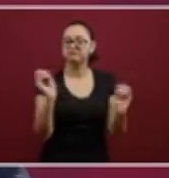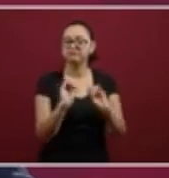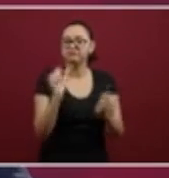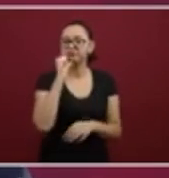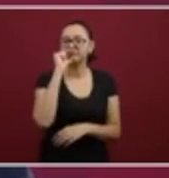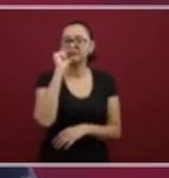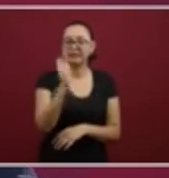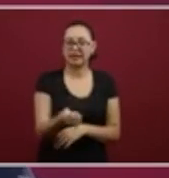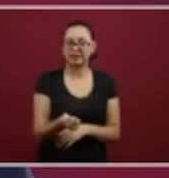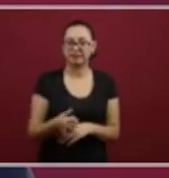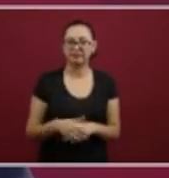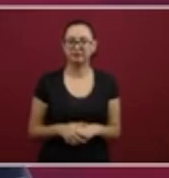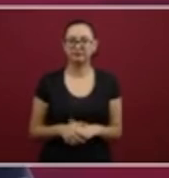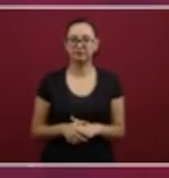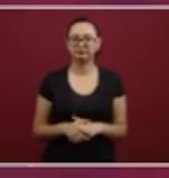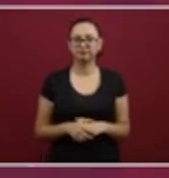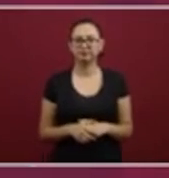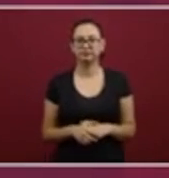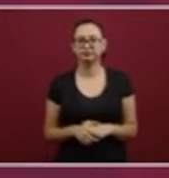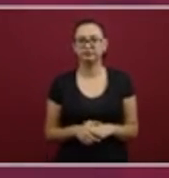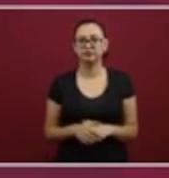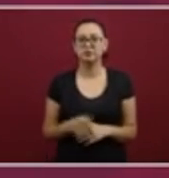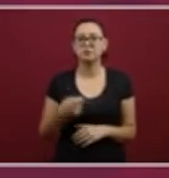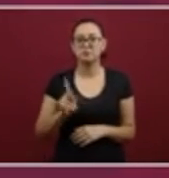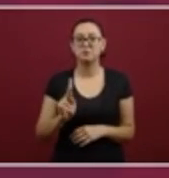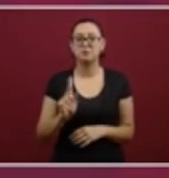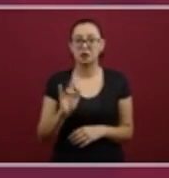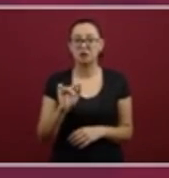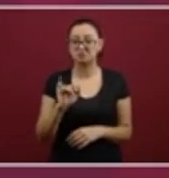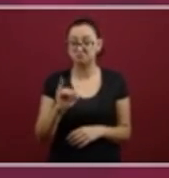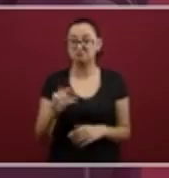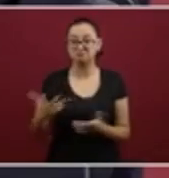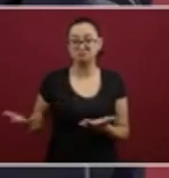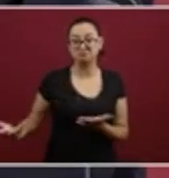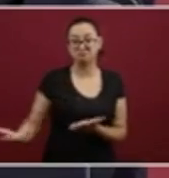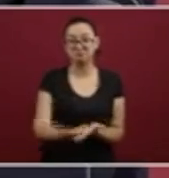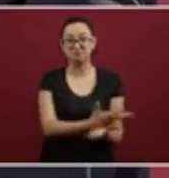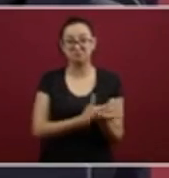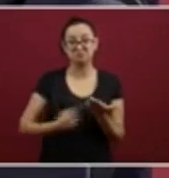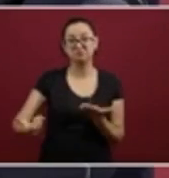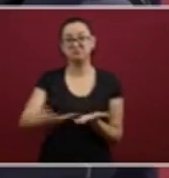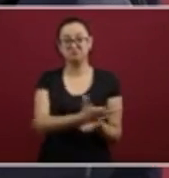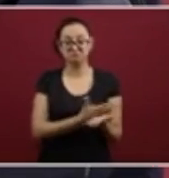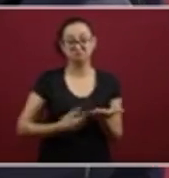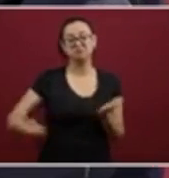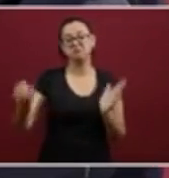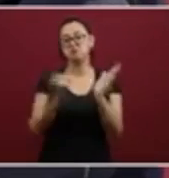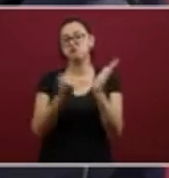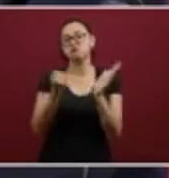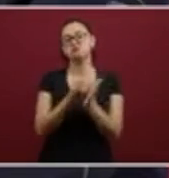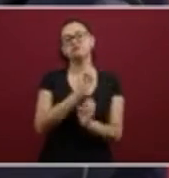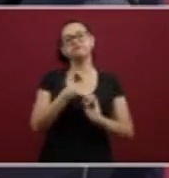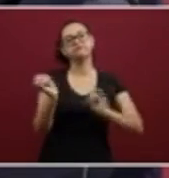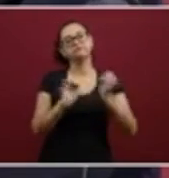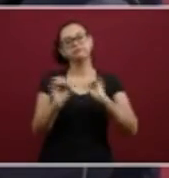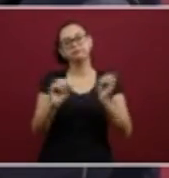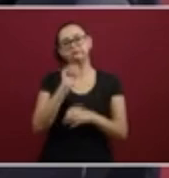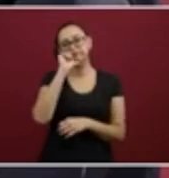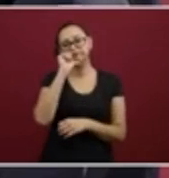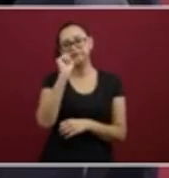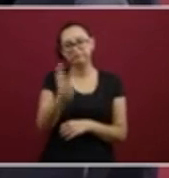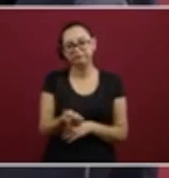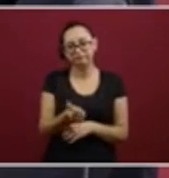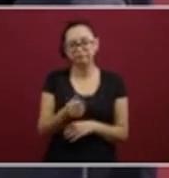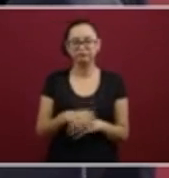y obtenían muchas utilidades, que los que invierten